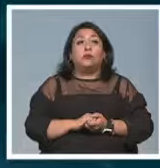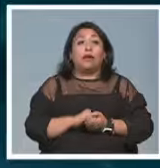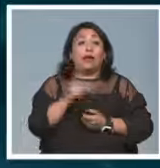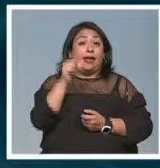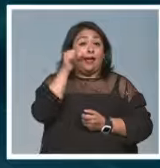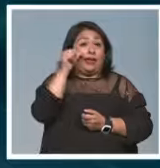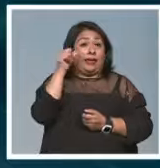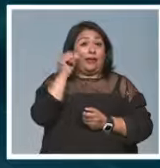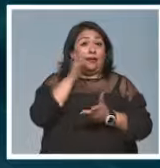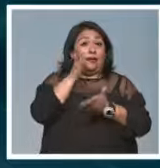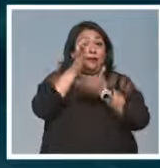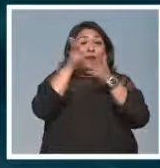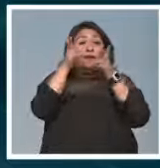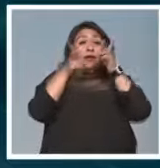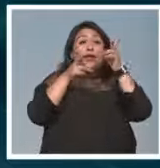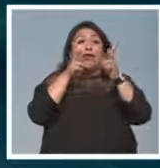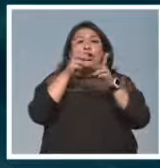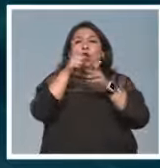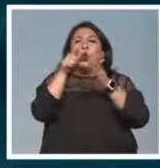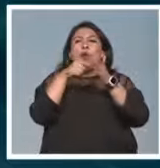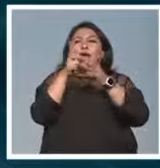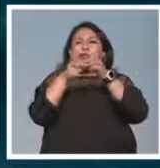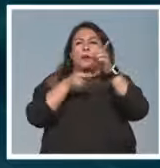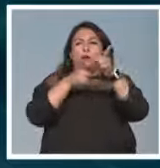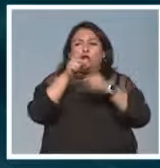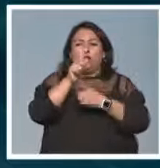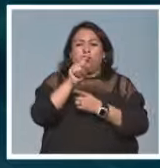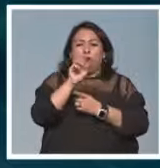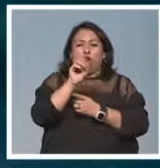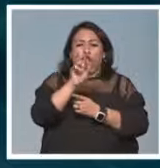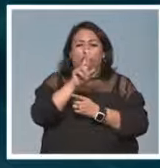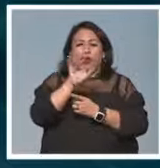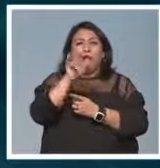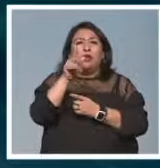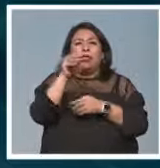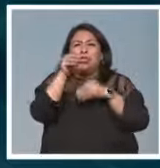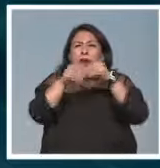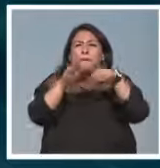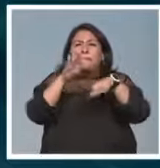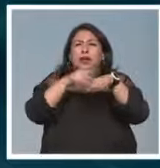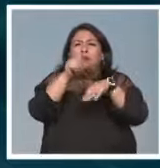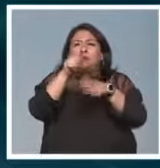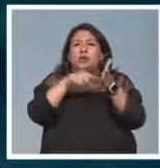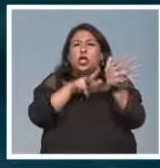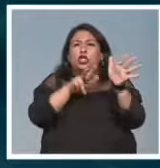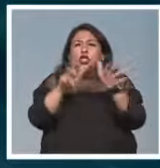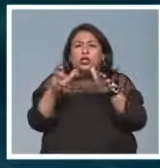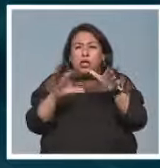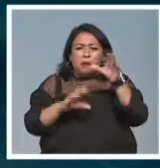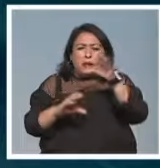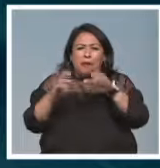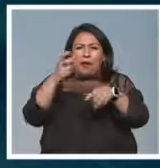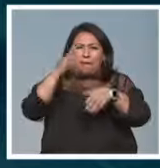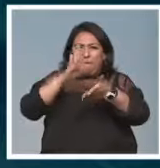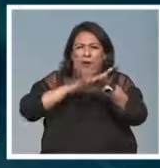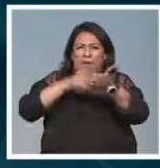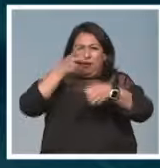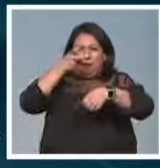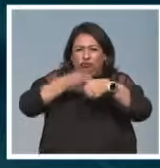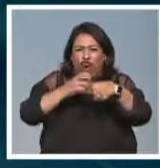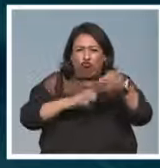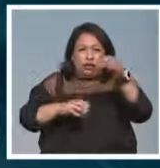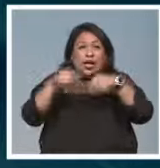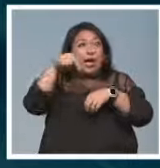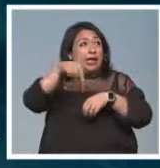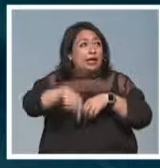El día de ayer visitamos el Deportivo Torres Landa, en donde fueron armados más de 1,800 bloques de cartón para construir ahora aquí